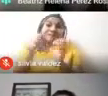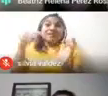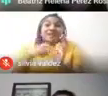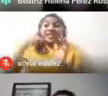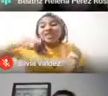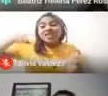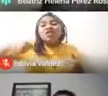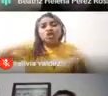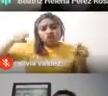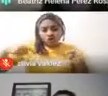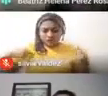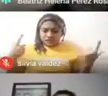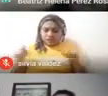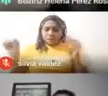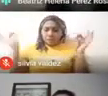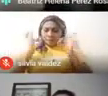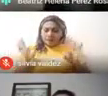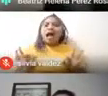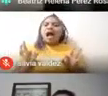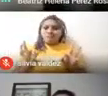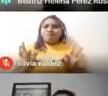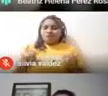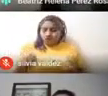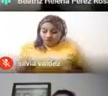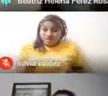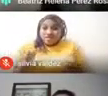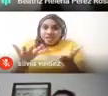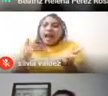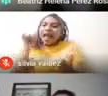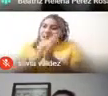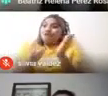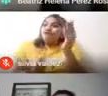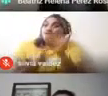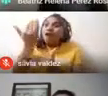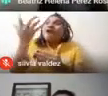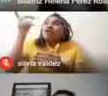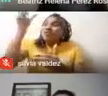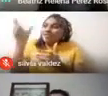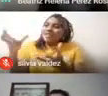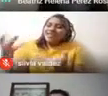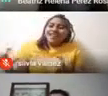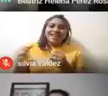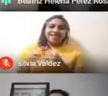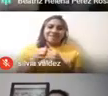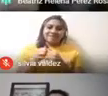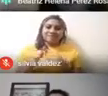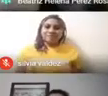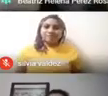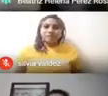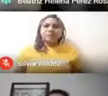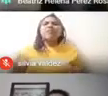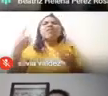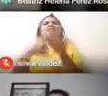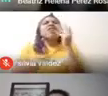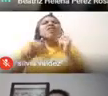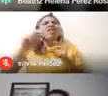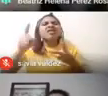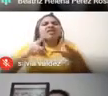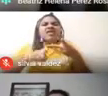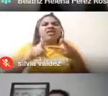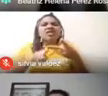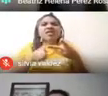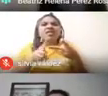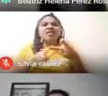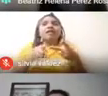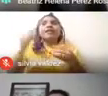yo tengo que estar listo y preparado para ofrecer eso nuevo que el turista quiere. ¿Qué va a ser eso segundo? Que también es